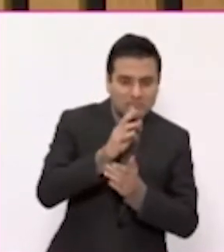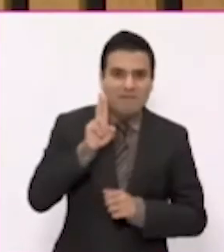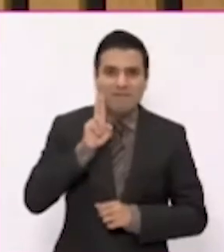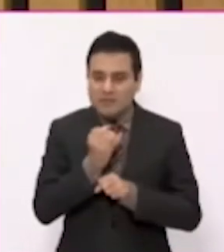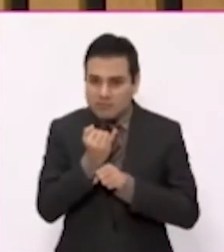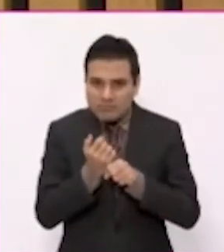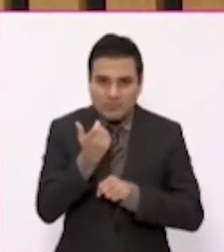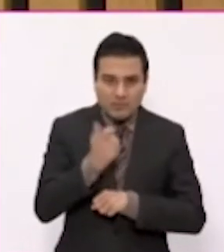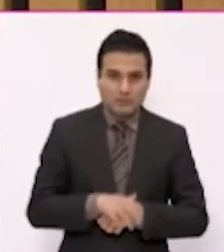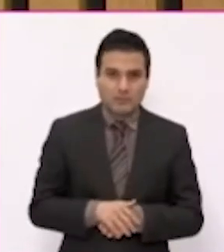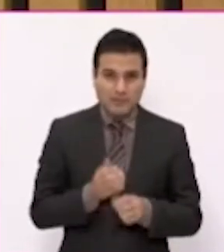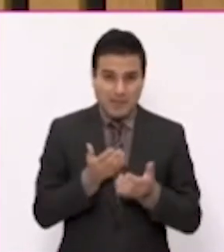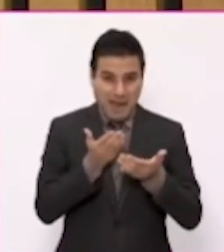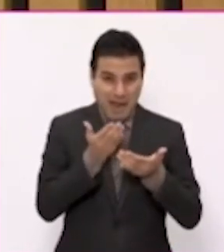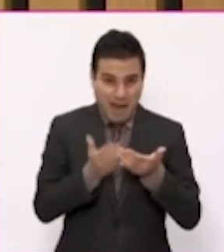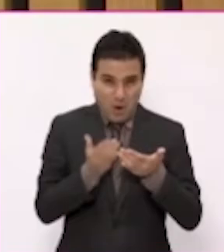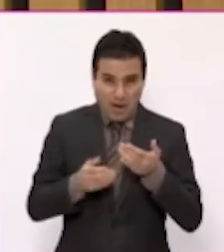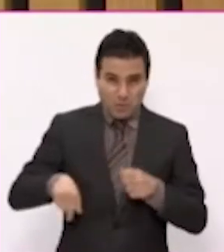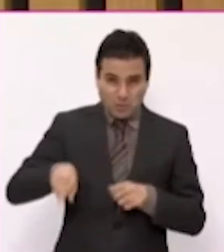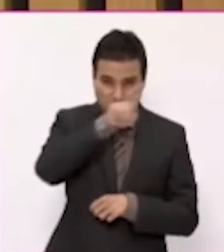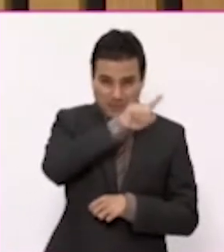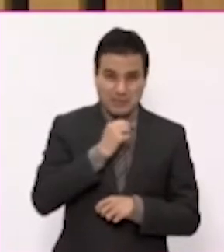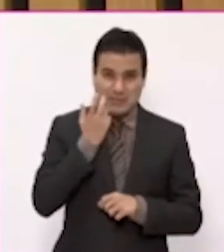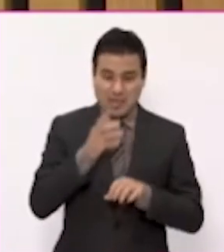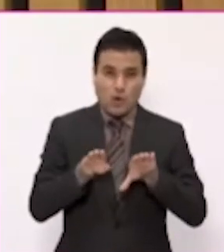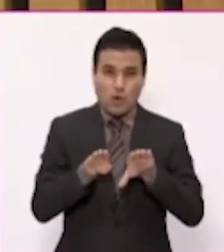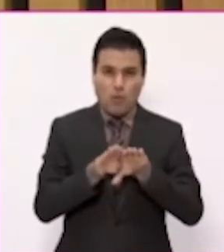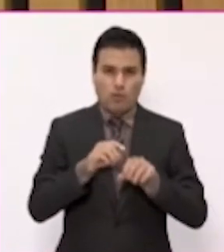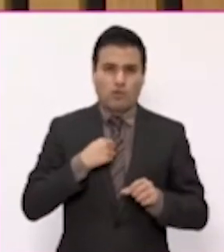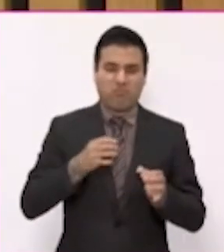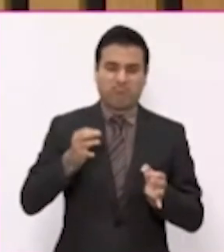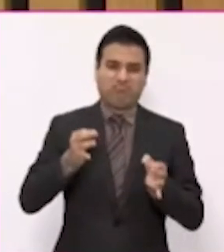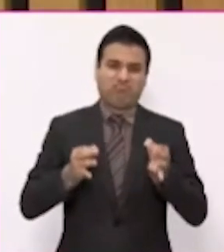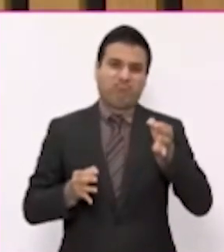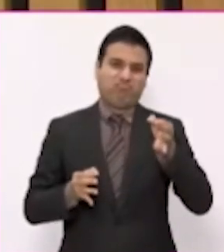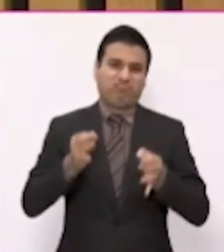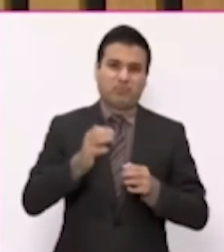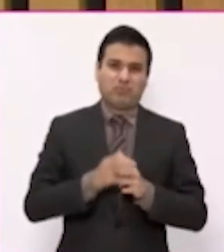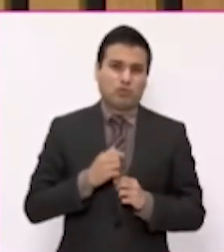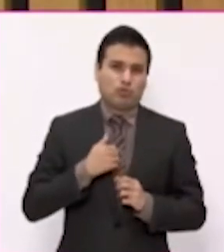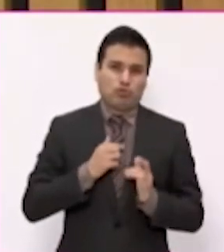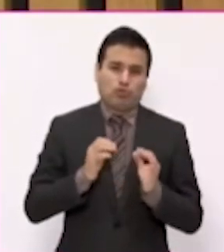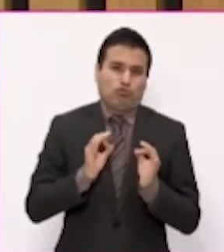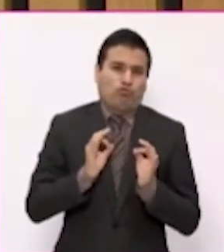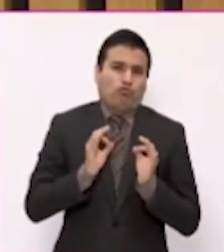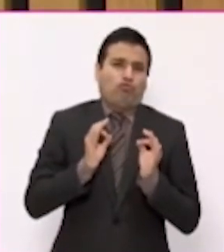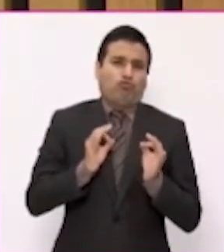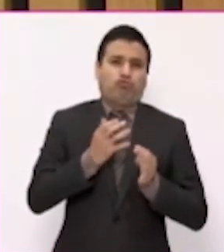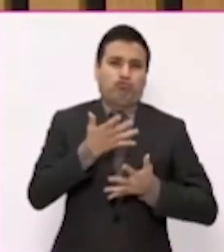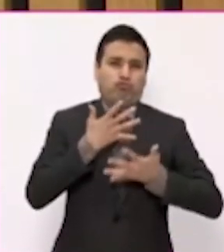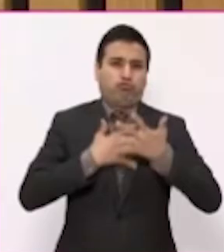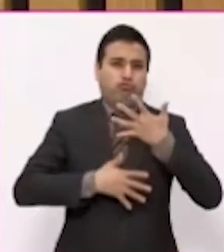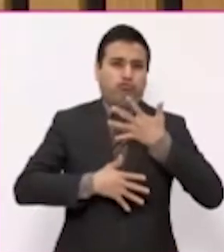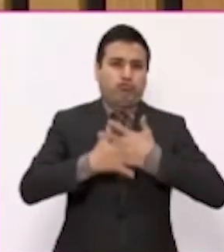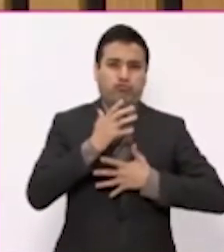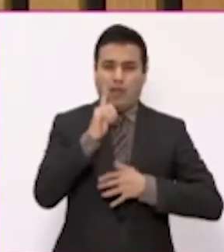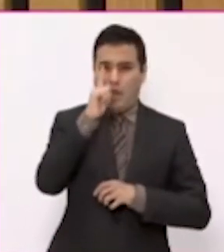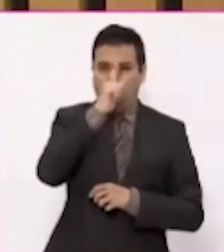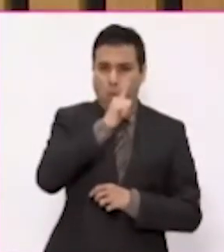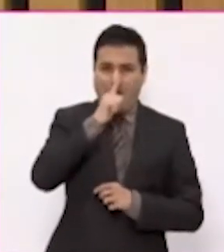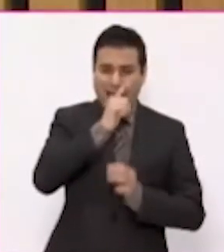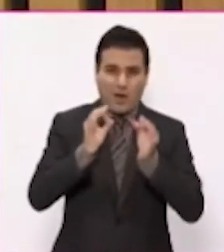ahora pretenden erigirse en el Tribunal de la Santa Expresión Correcta.